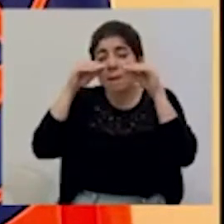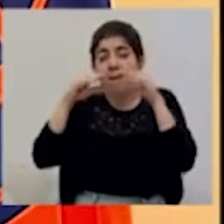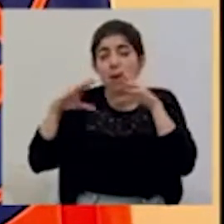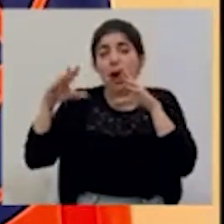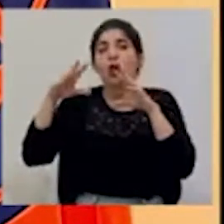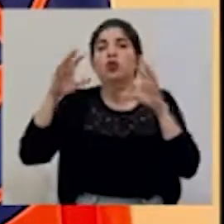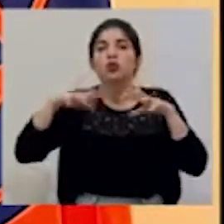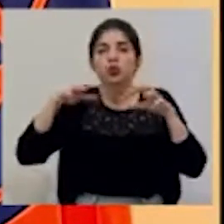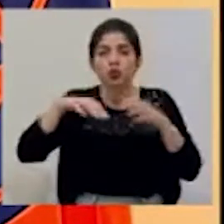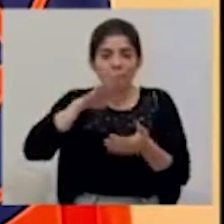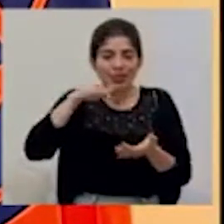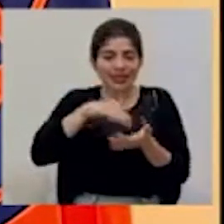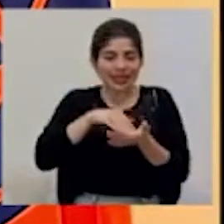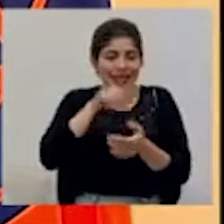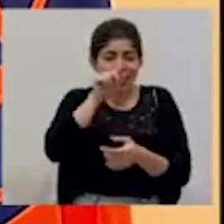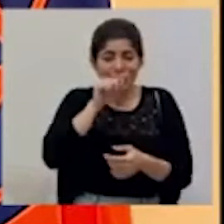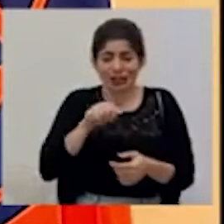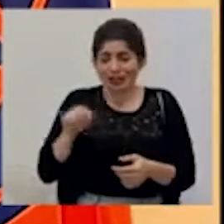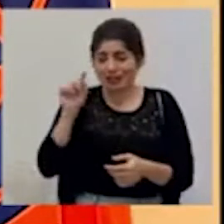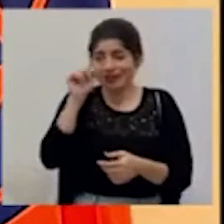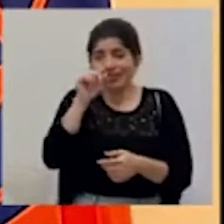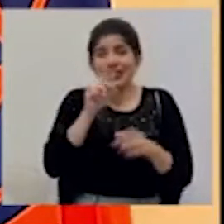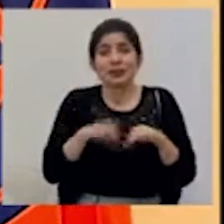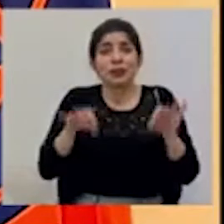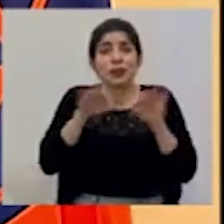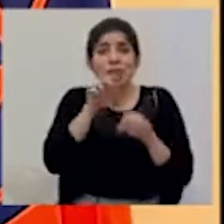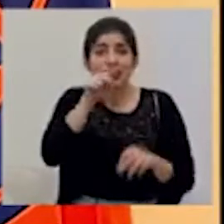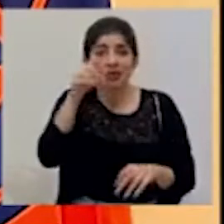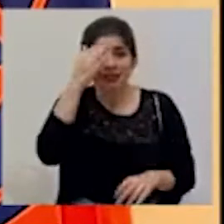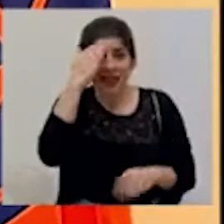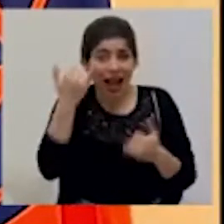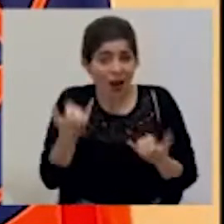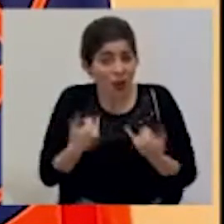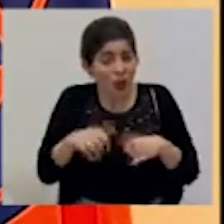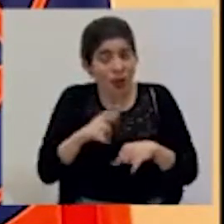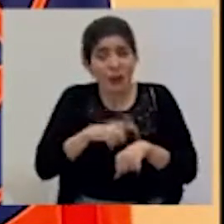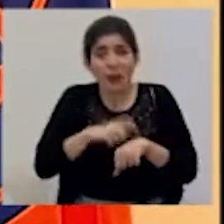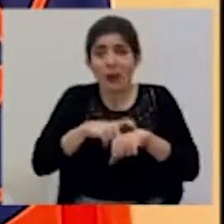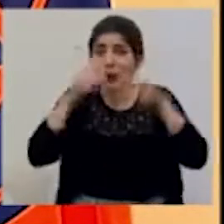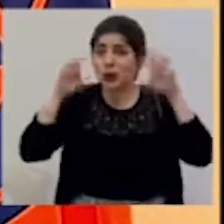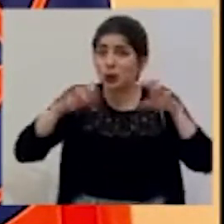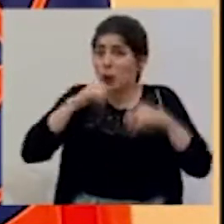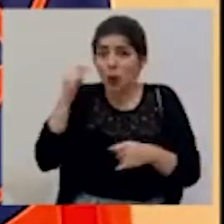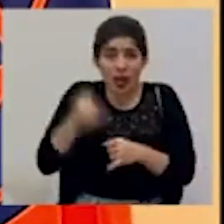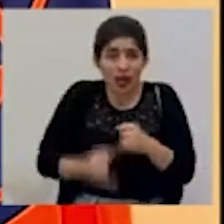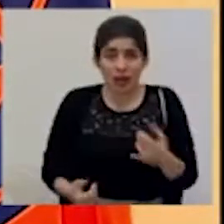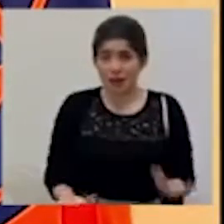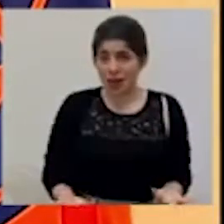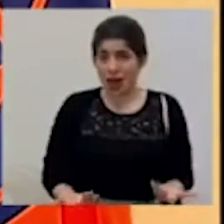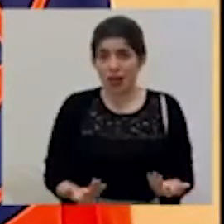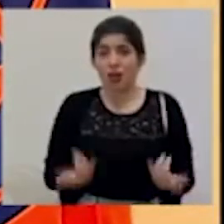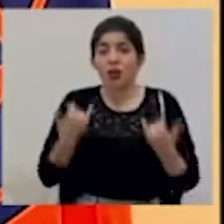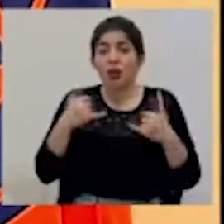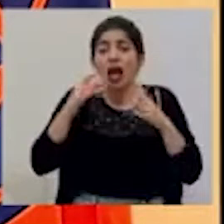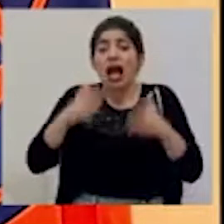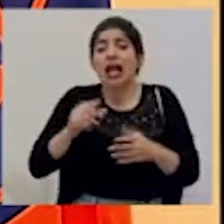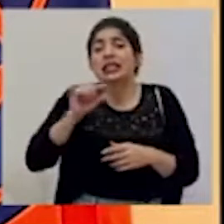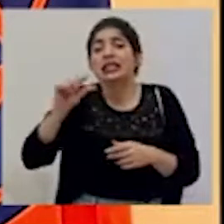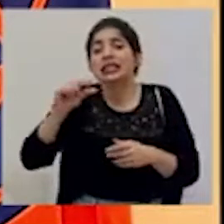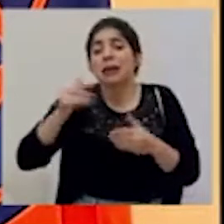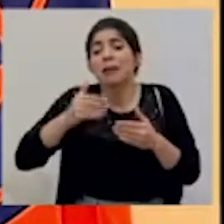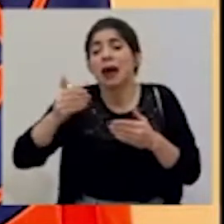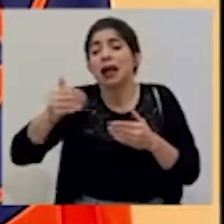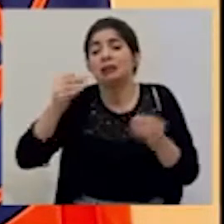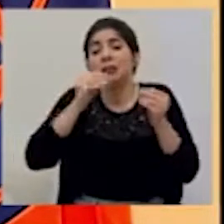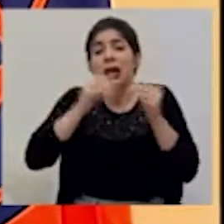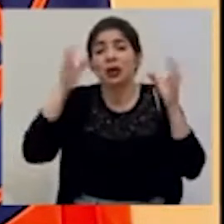Central. Entonces, es importante recalcar eso. Estamos en plena época lluviosa, no ha terminado aún. Nos quedan unas semanas de la época lluviosa y